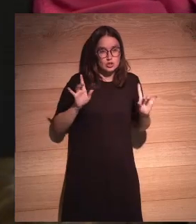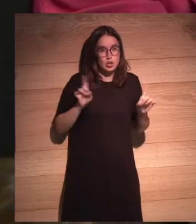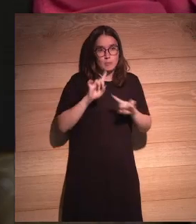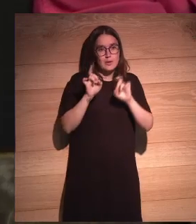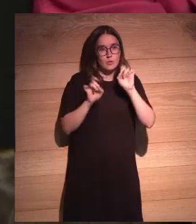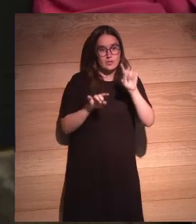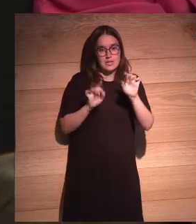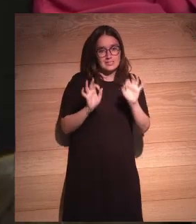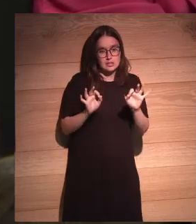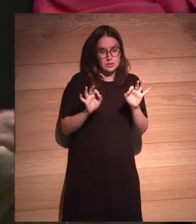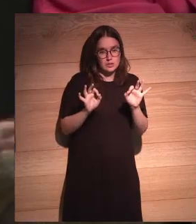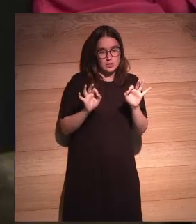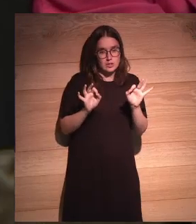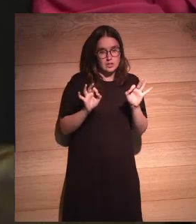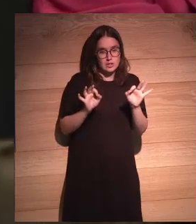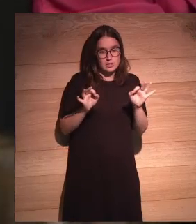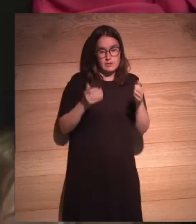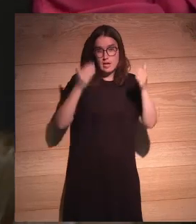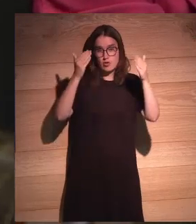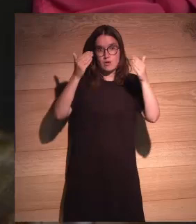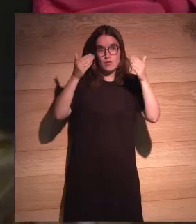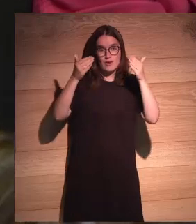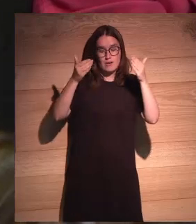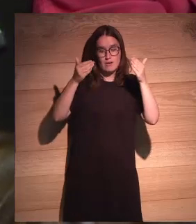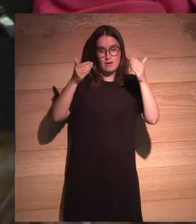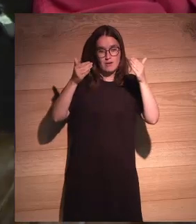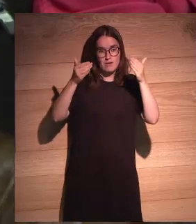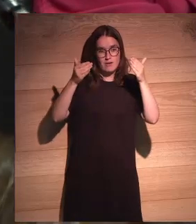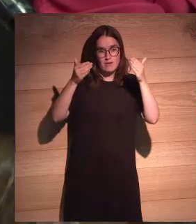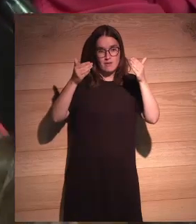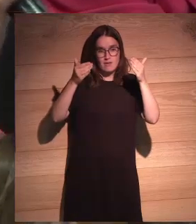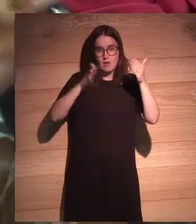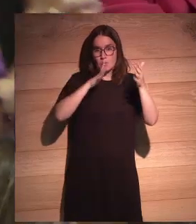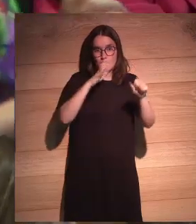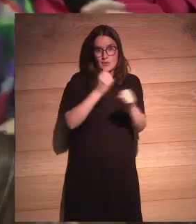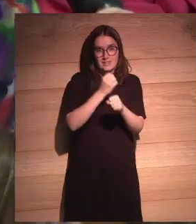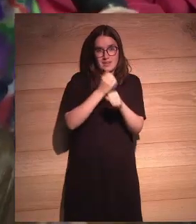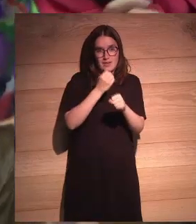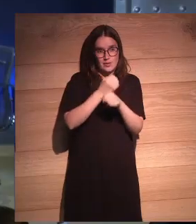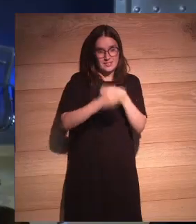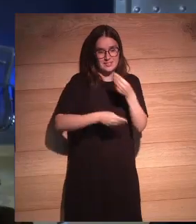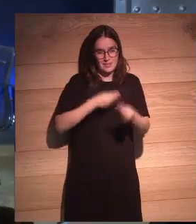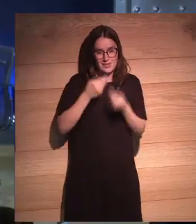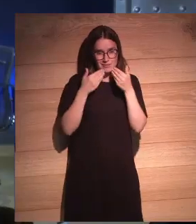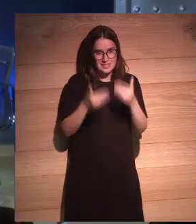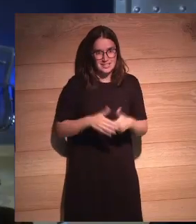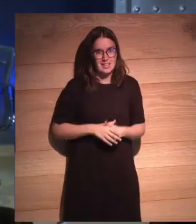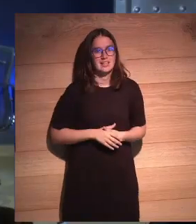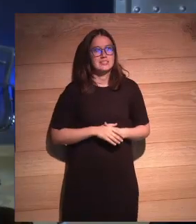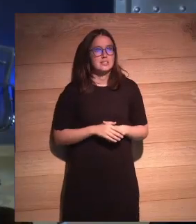simplemente preguntarles eso y darles la enhorabuena por la labor que llevan a cabo.